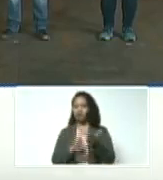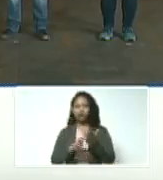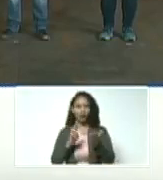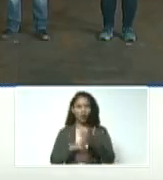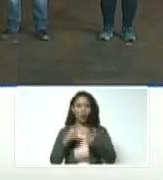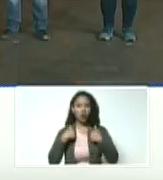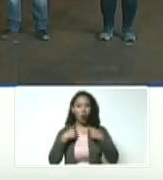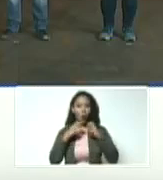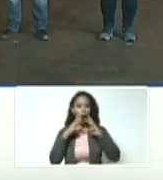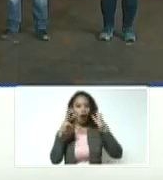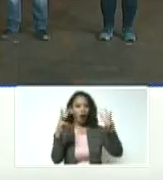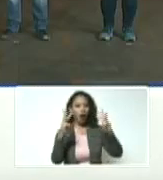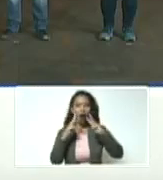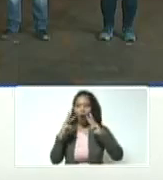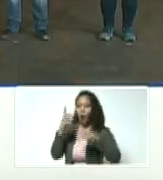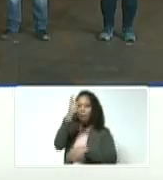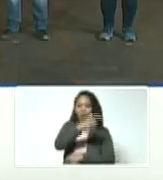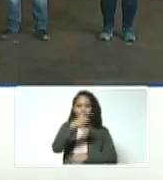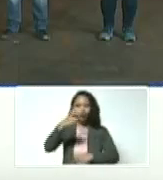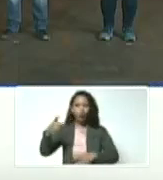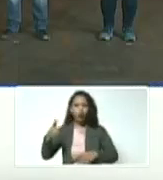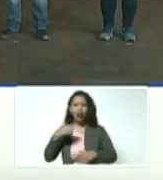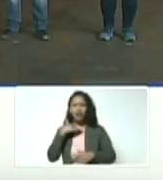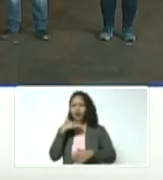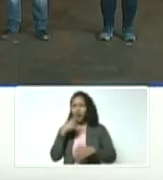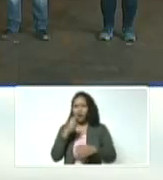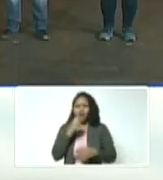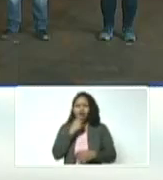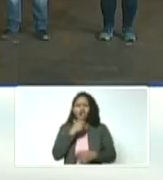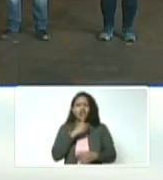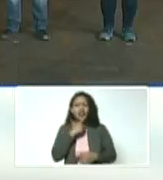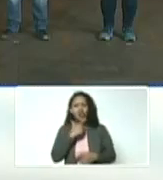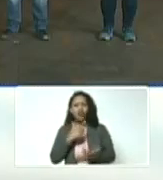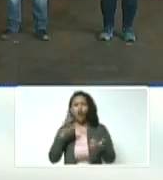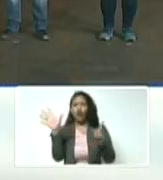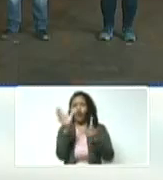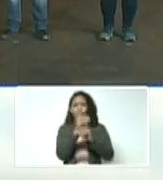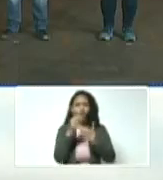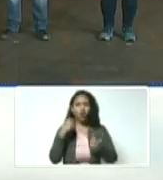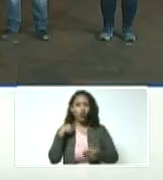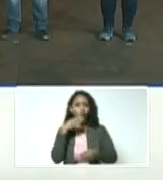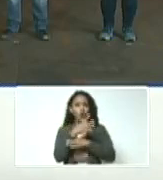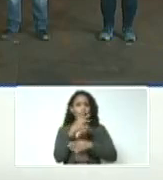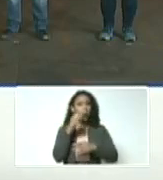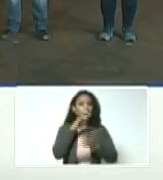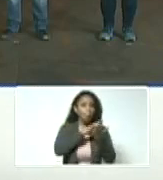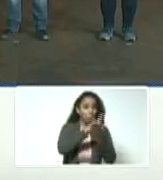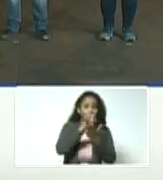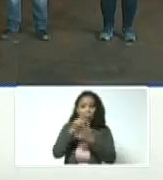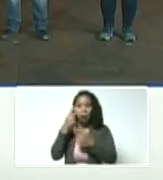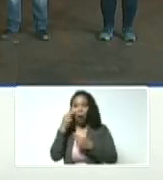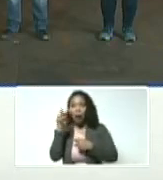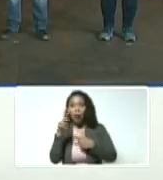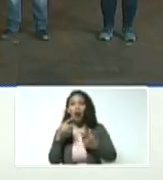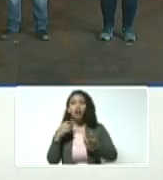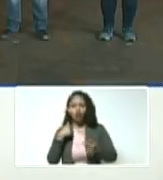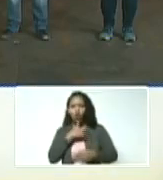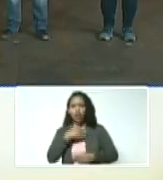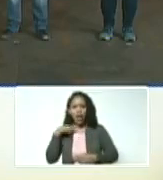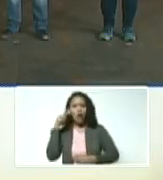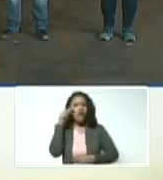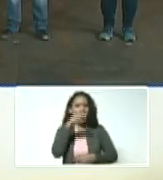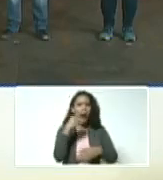muy impresionada la gente allí, todos sus logros. Y después recorrí Valencia, le dije a Drácula, vamos a recorrer Valencia. Y nos